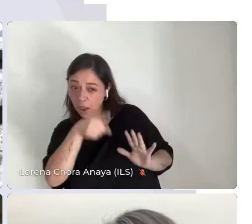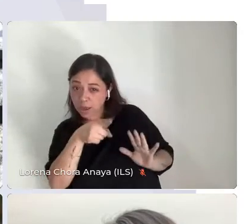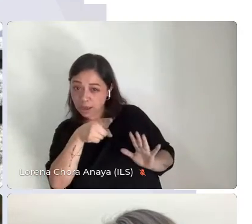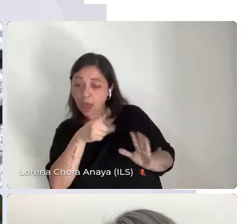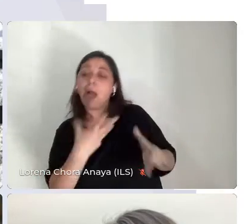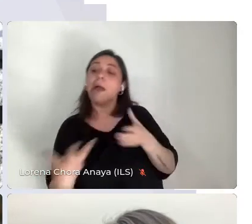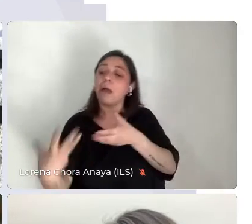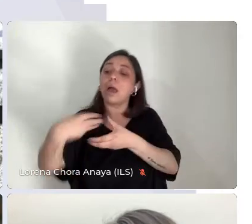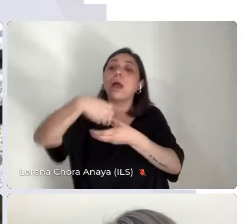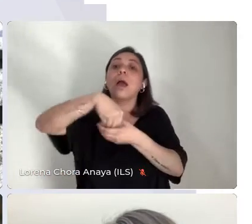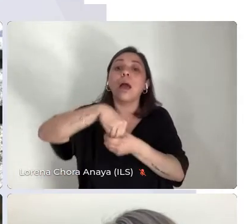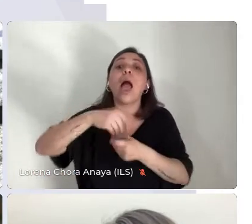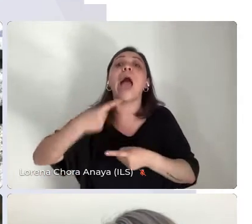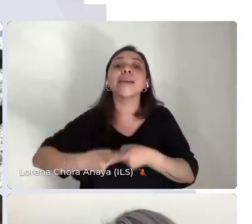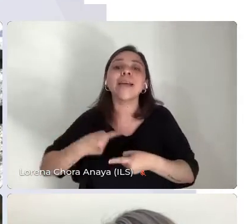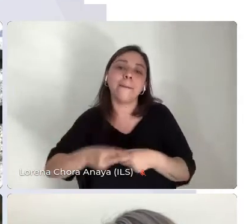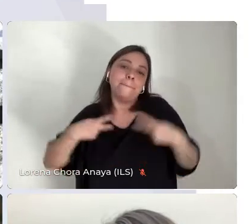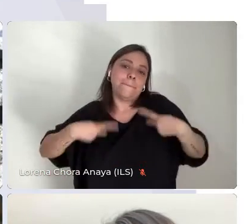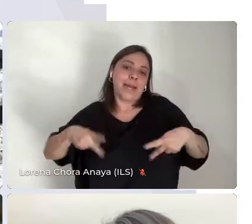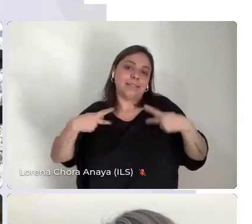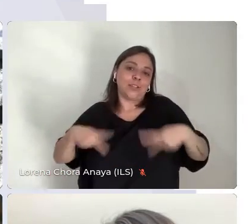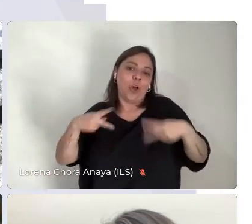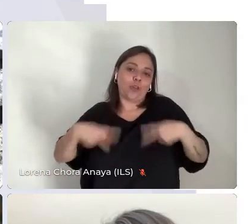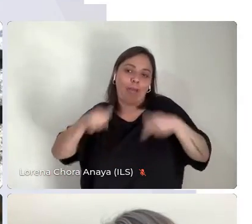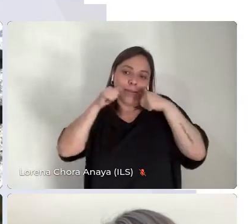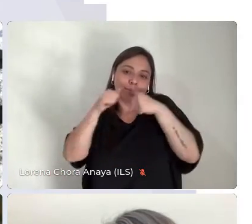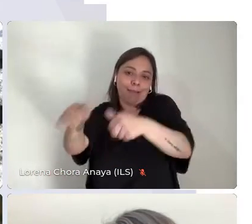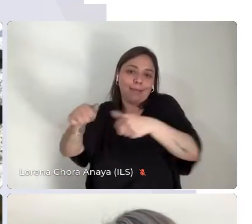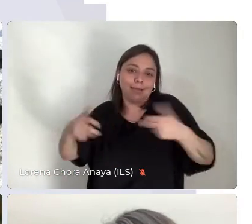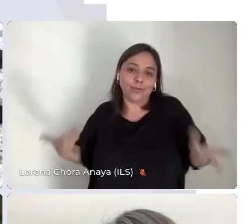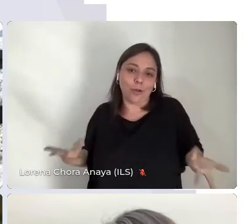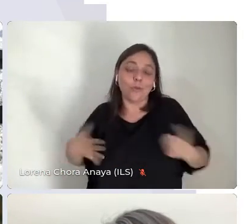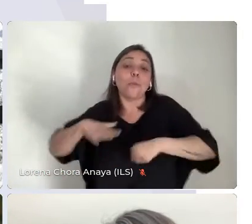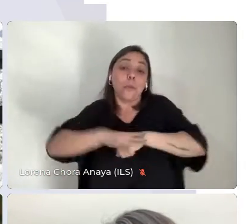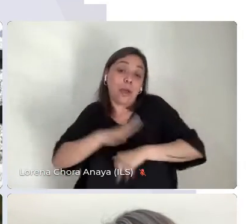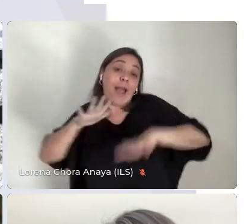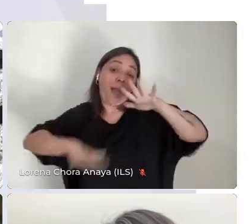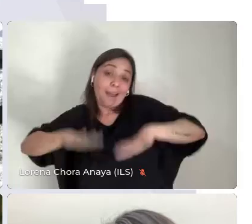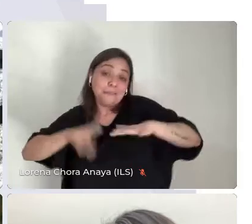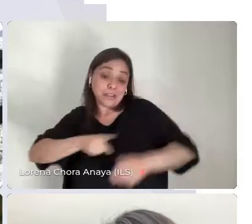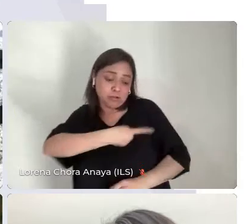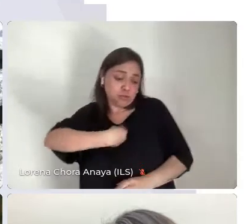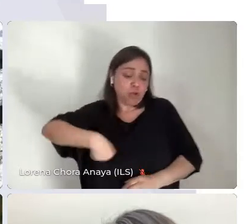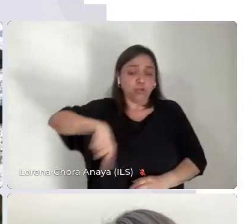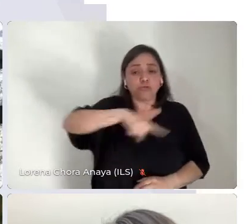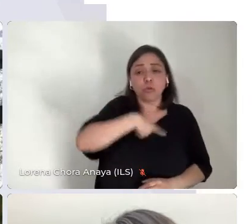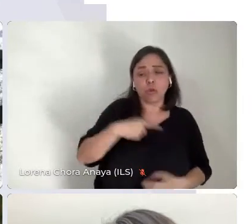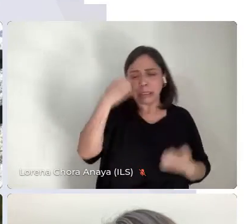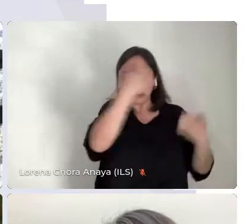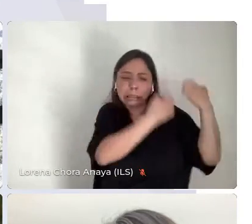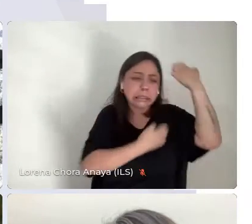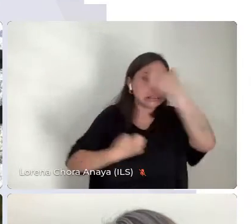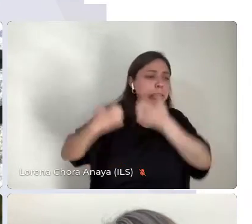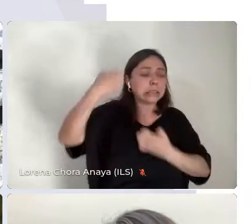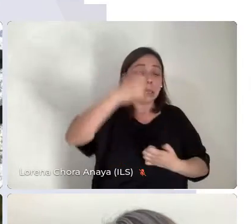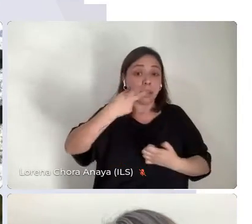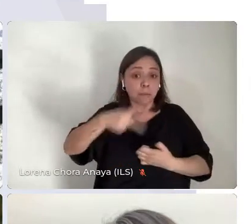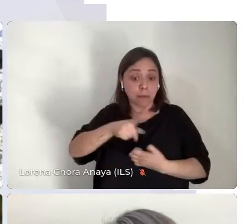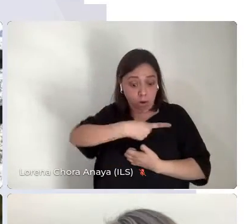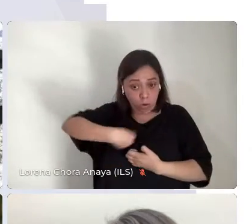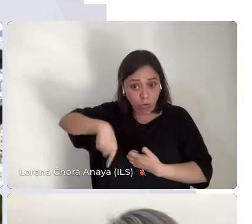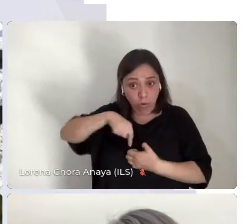a ser atendidas, porque de repente hacemos todo este análisis y todo este trabajo desde afuera, y la población que directamente va